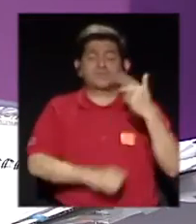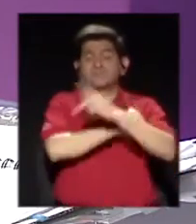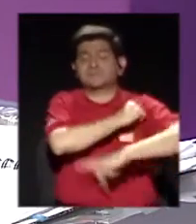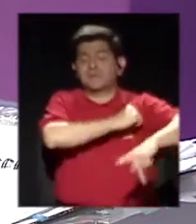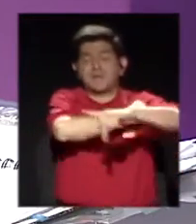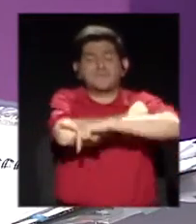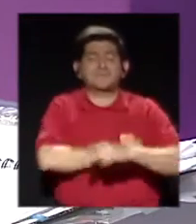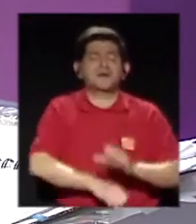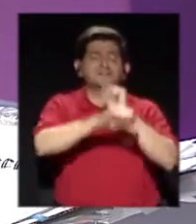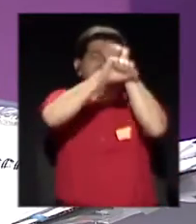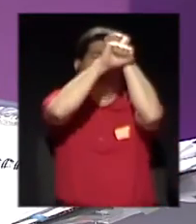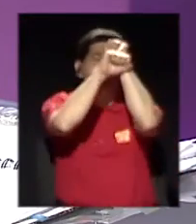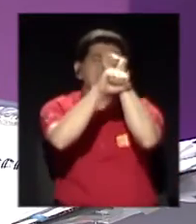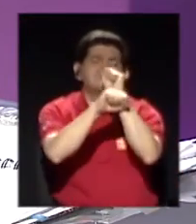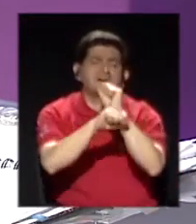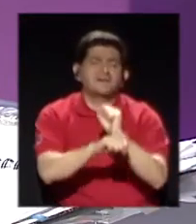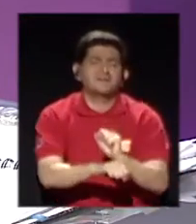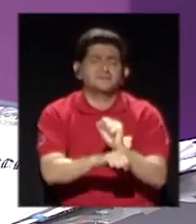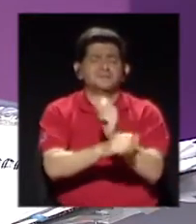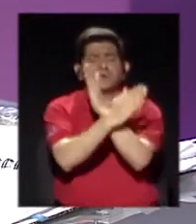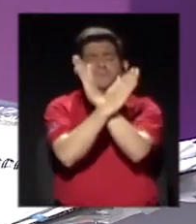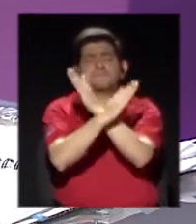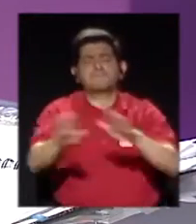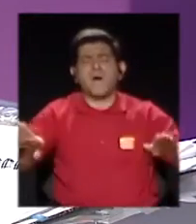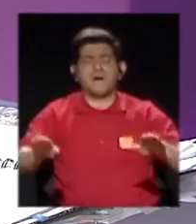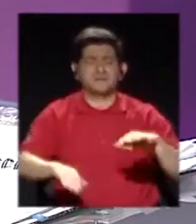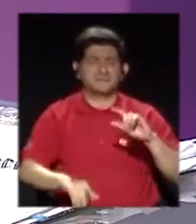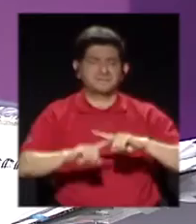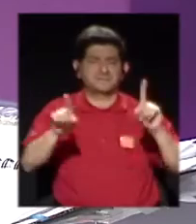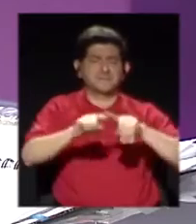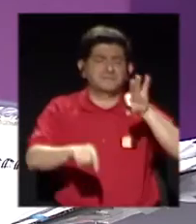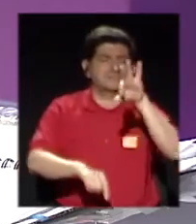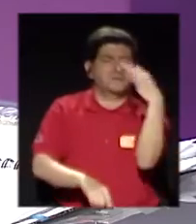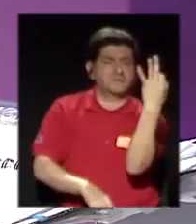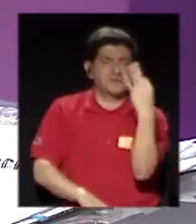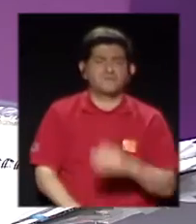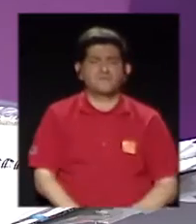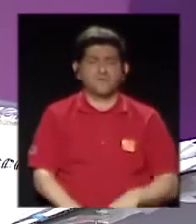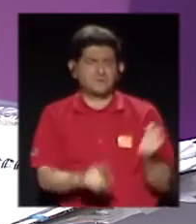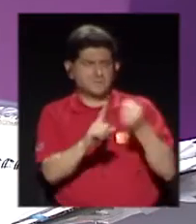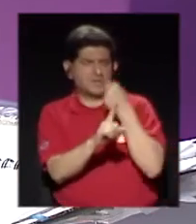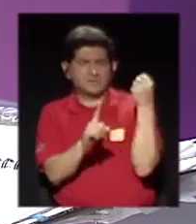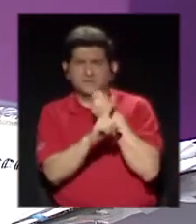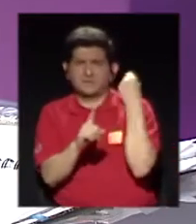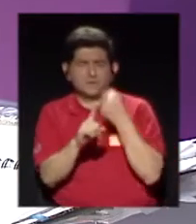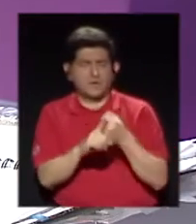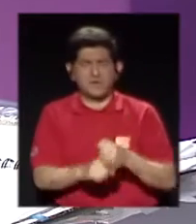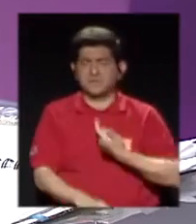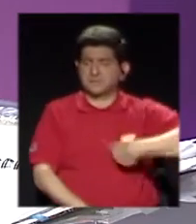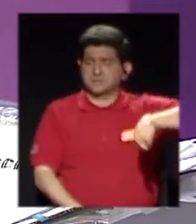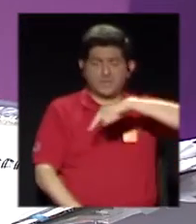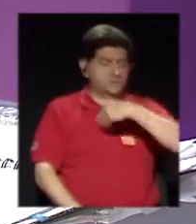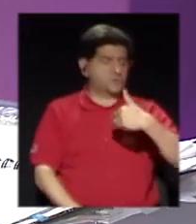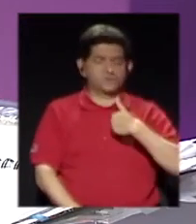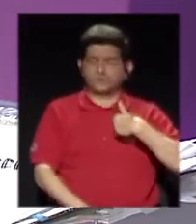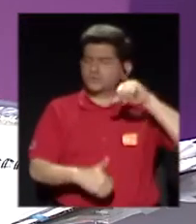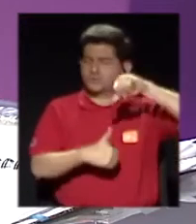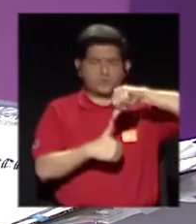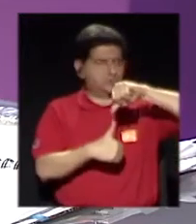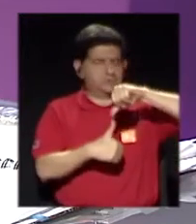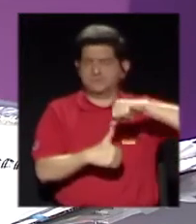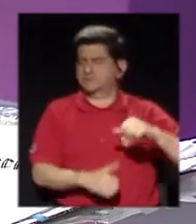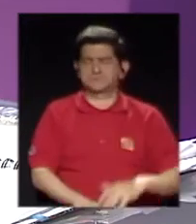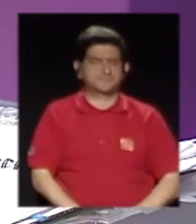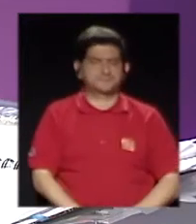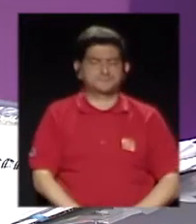país con una tradición de paz y de otras formas de hostilidad que nunca es la que hemos vivido en centroamérica por lo